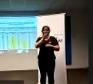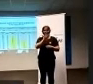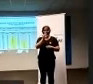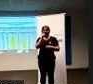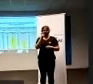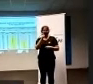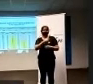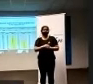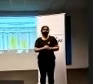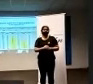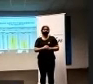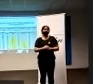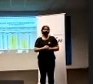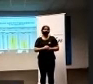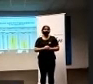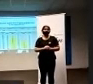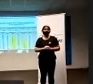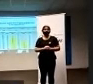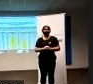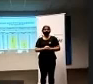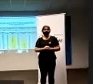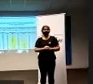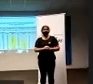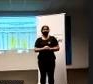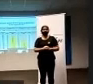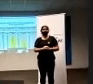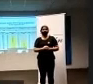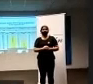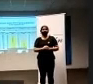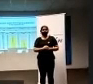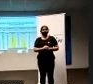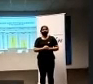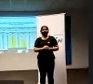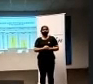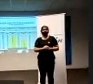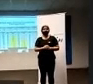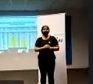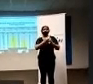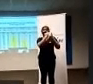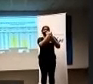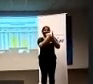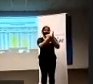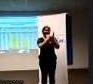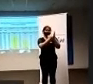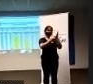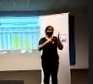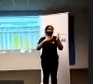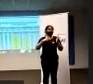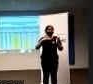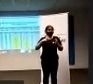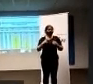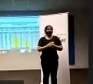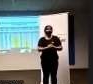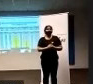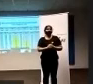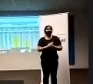de 16%, y en donde los mayores porcentajes alcanzados hasta ahora fueron en un rango etario de